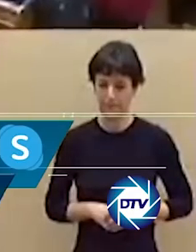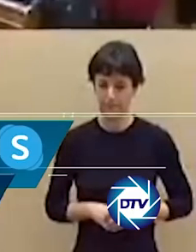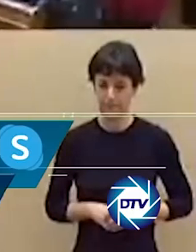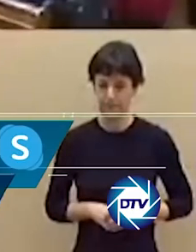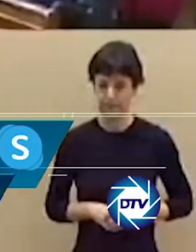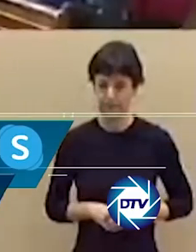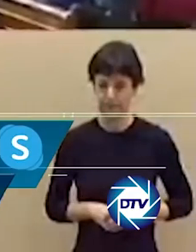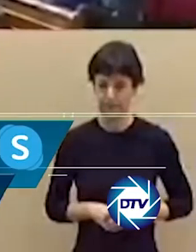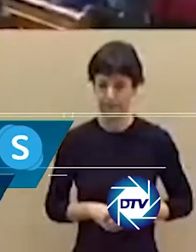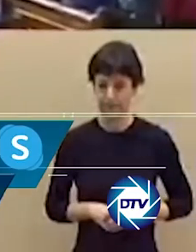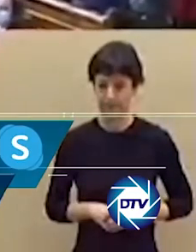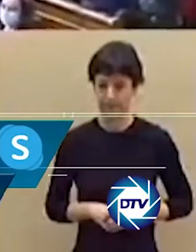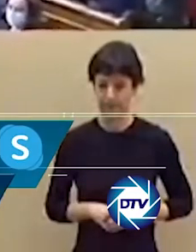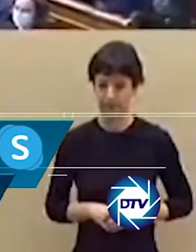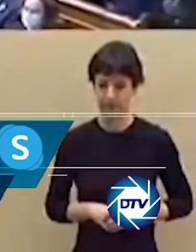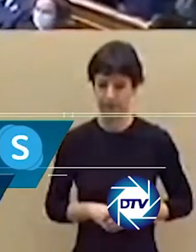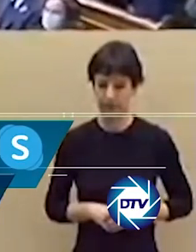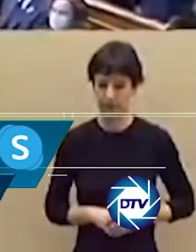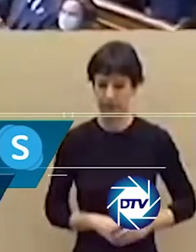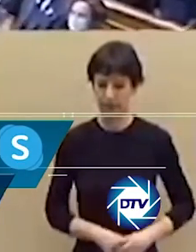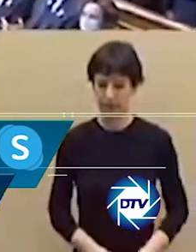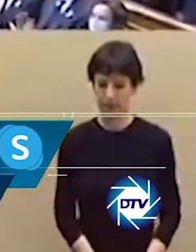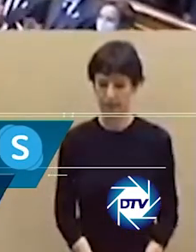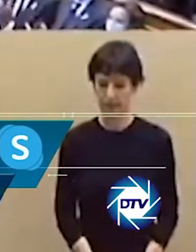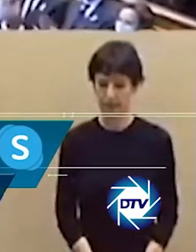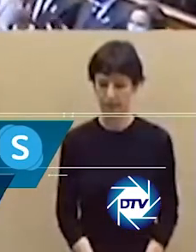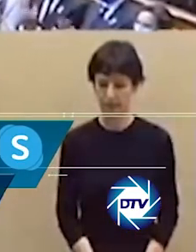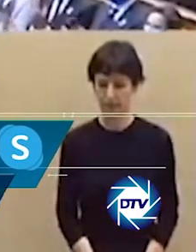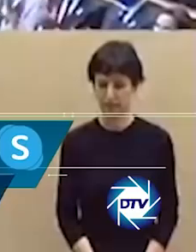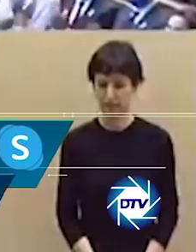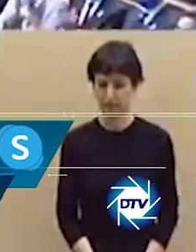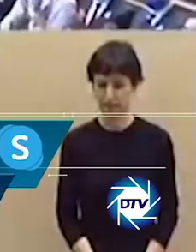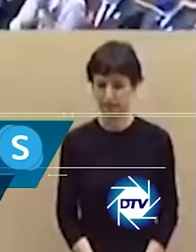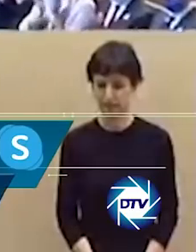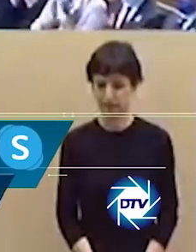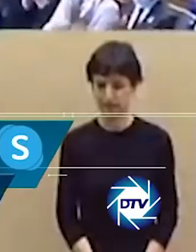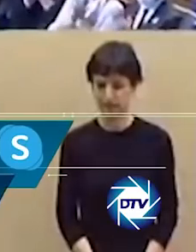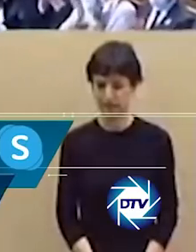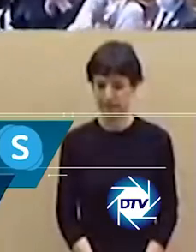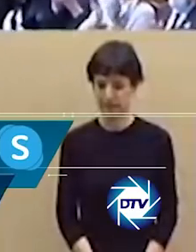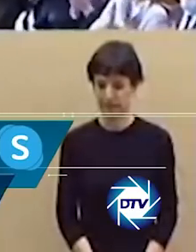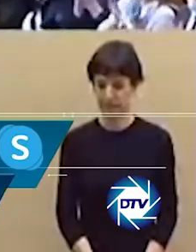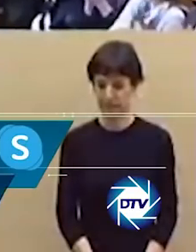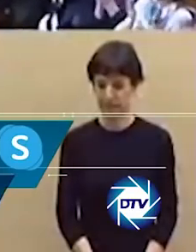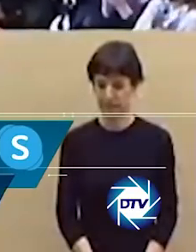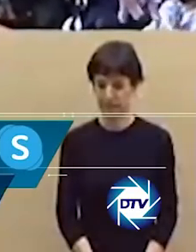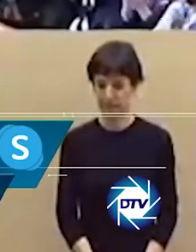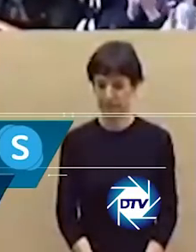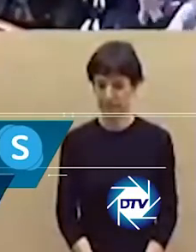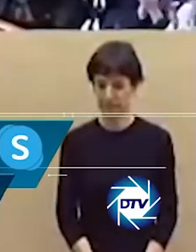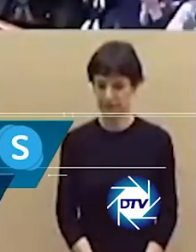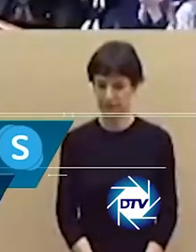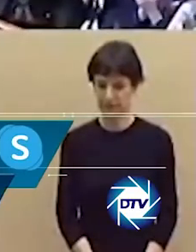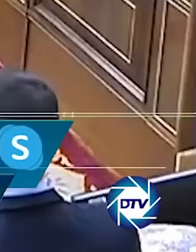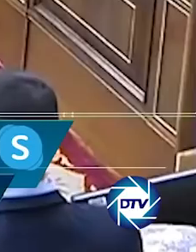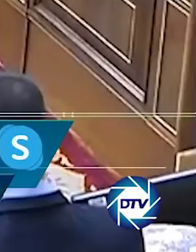él ya no es el dios ese que no tenía absolutamente ninguna queja,